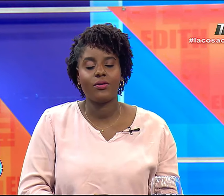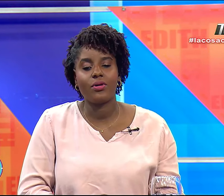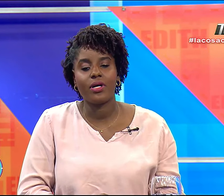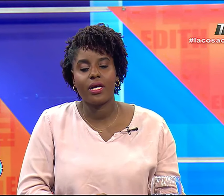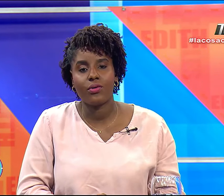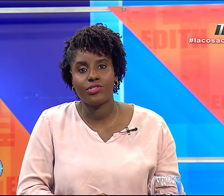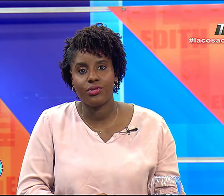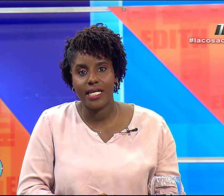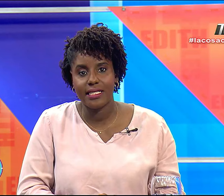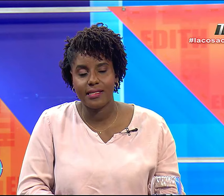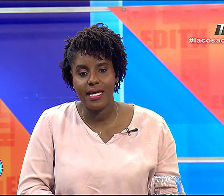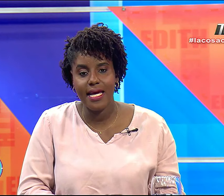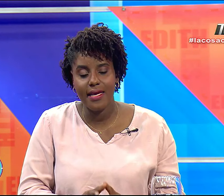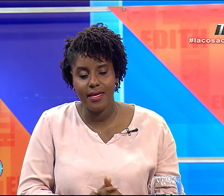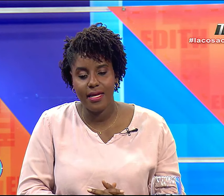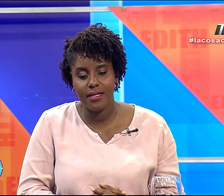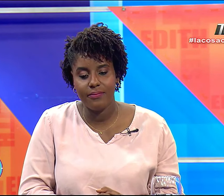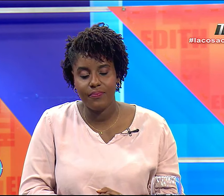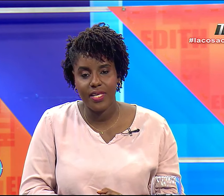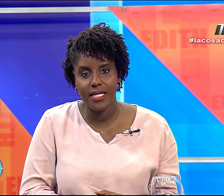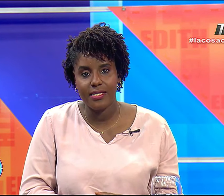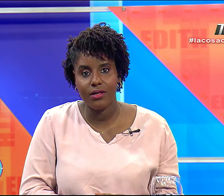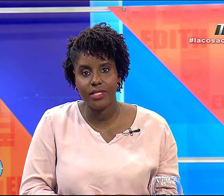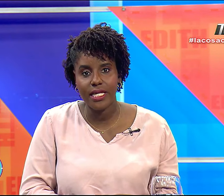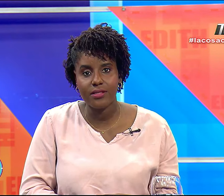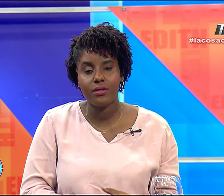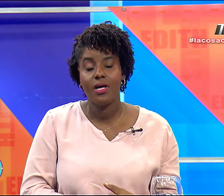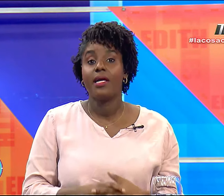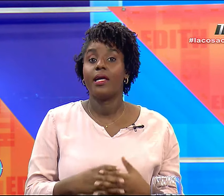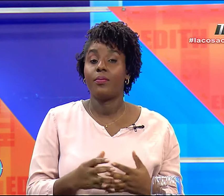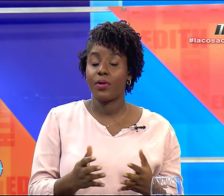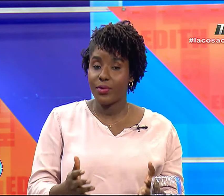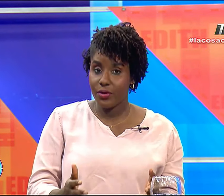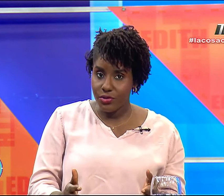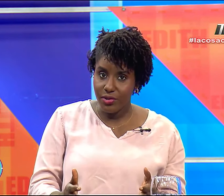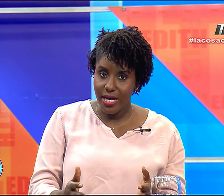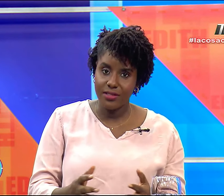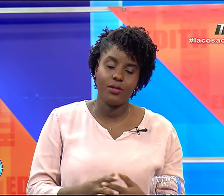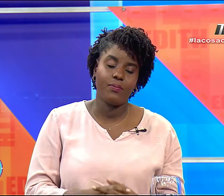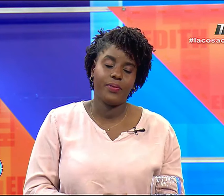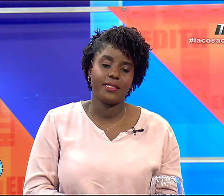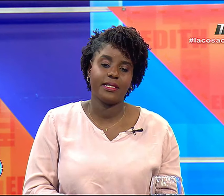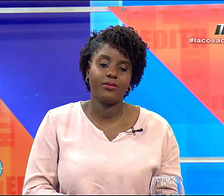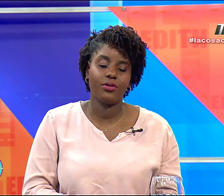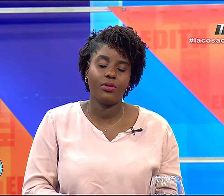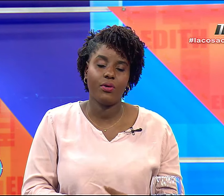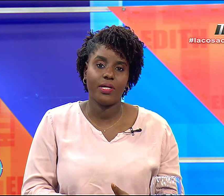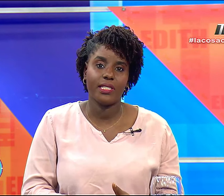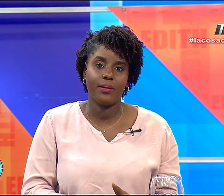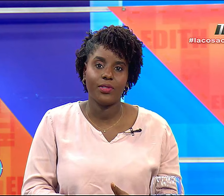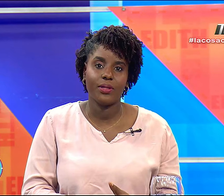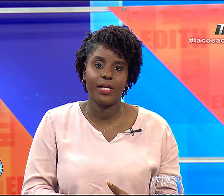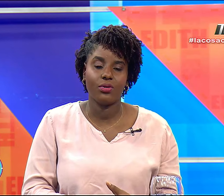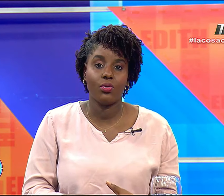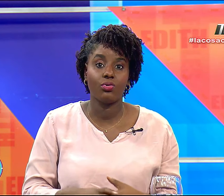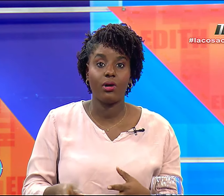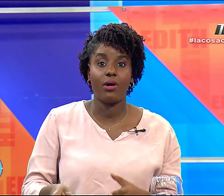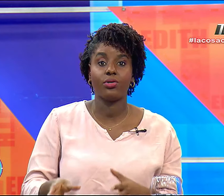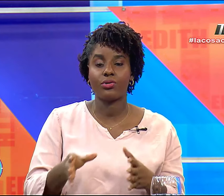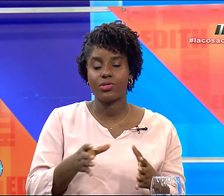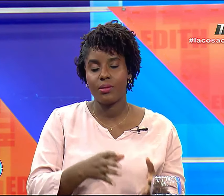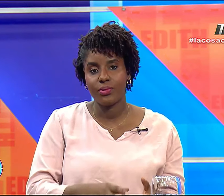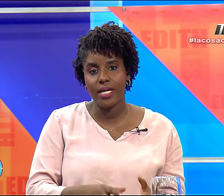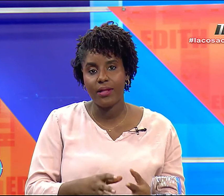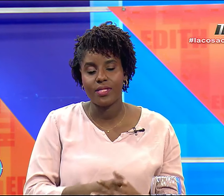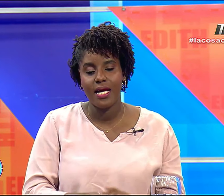generó cuestionantes y en ese contexto el propio José Horacio presentó o está motivando junto a